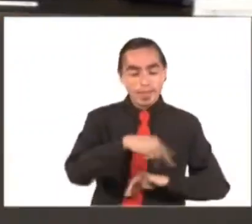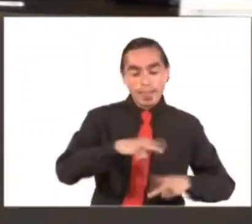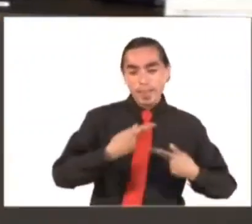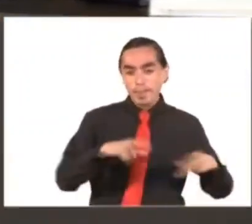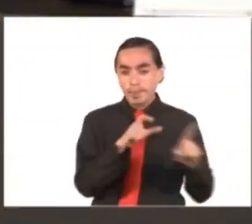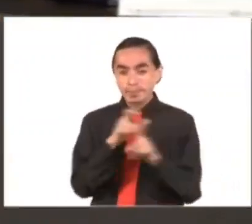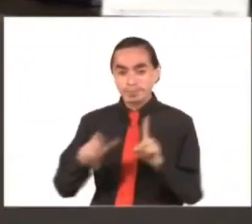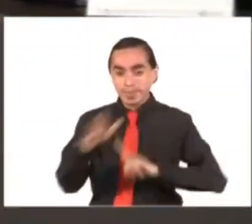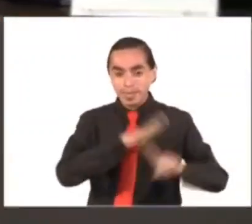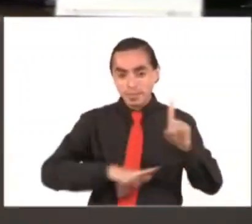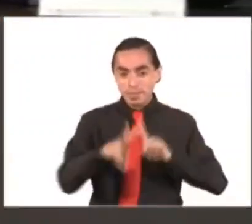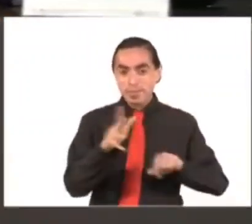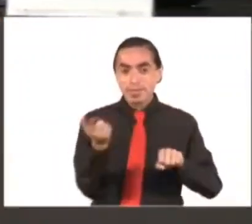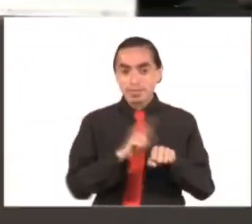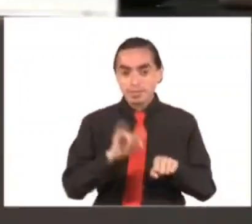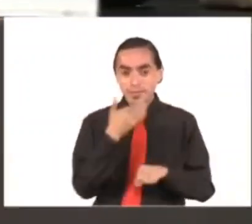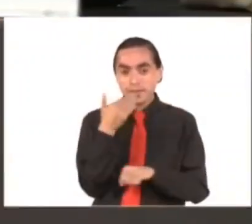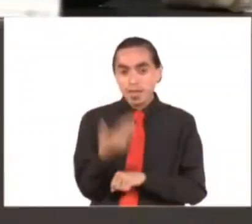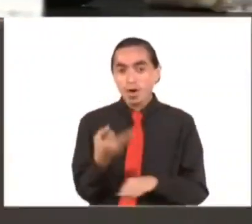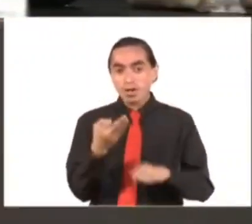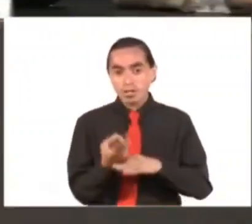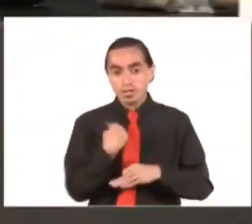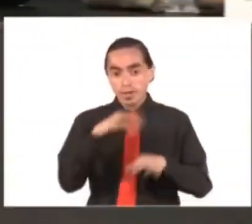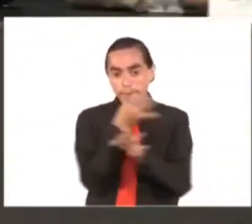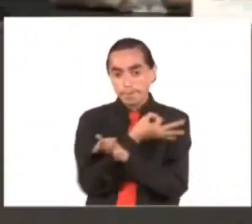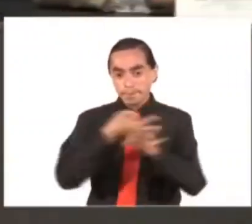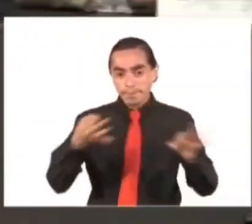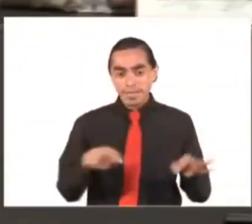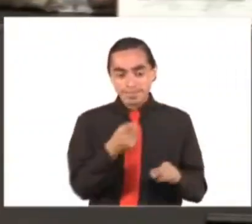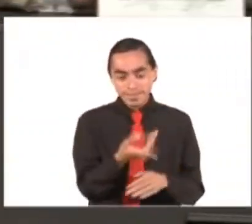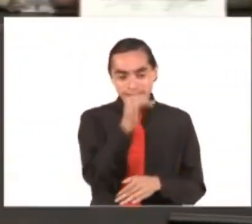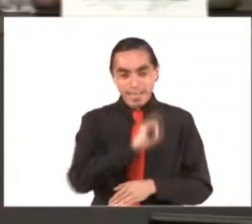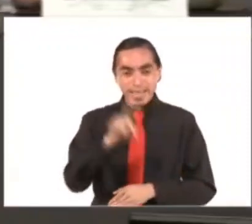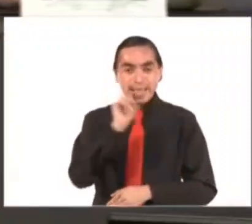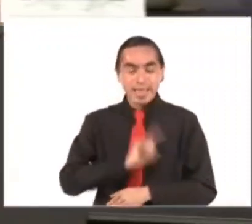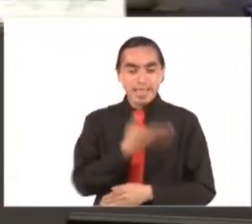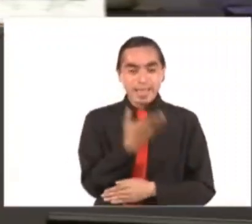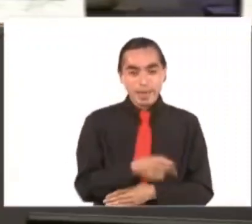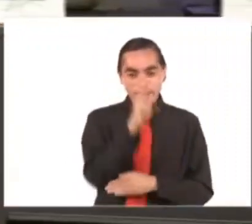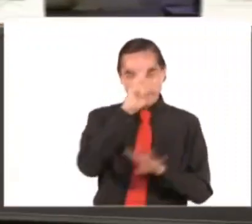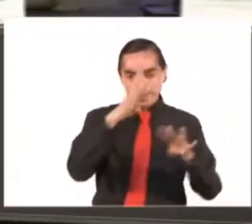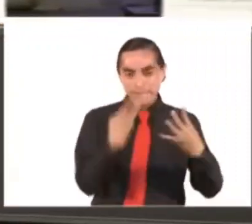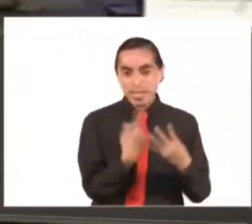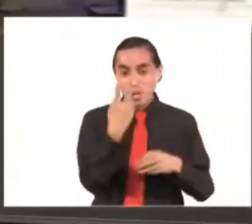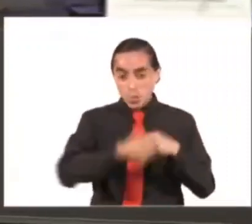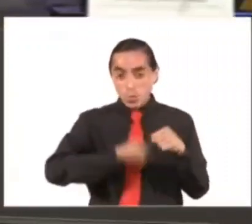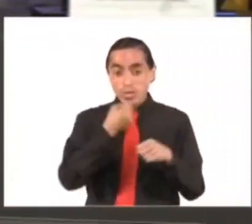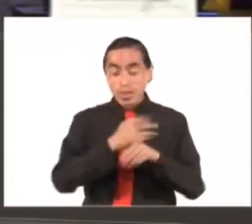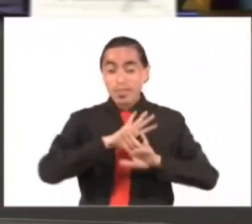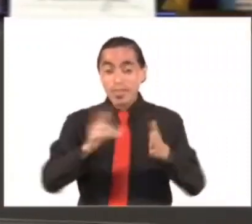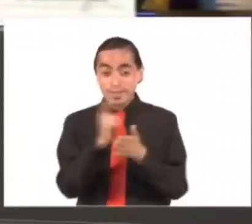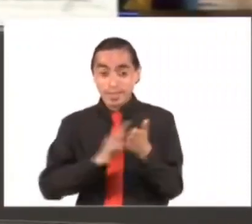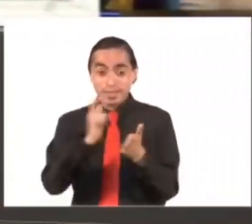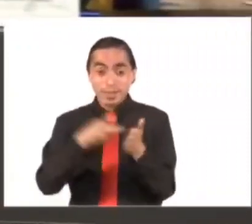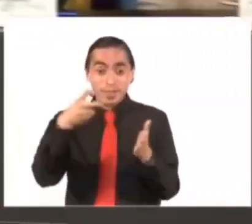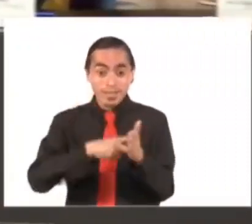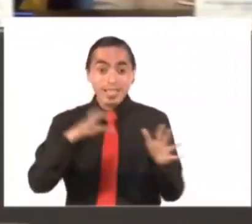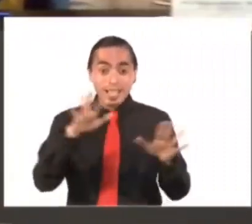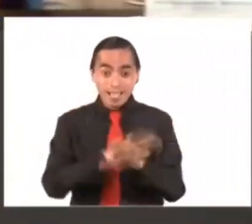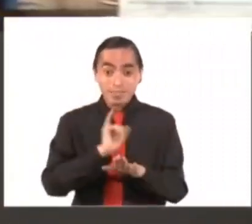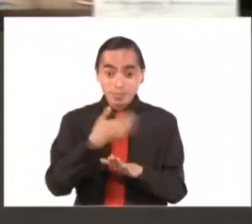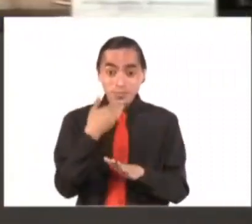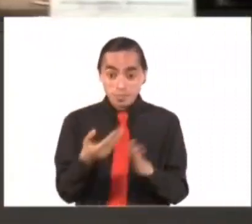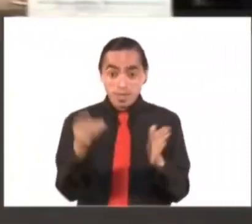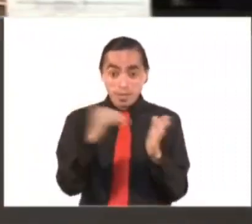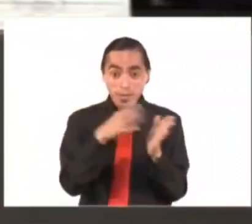entonces muy contentos de poder informar, jefa de gobierno, miembros del Consejo, que después de un año se logró la aprobación de la reforma de simplificación administrativa más ambiciosa